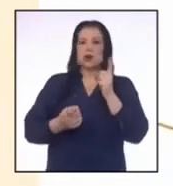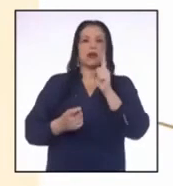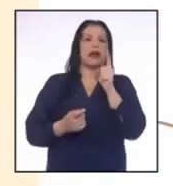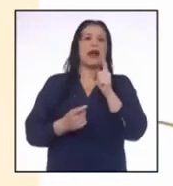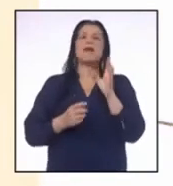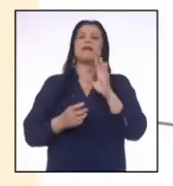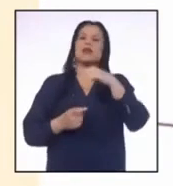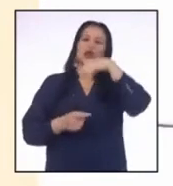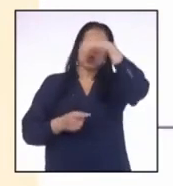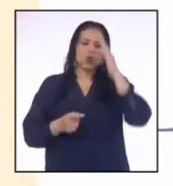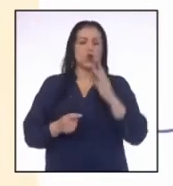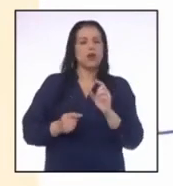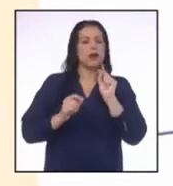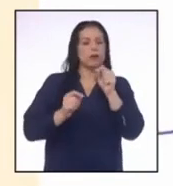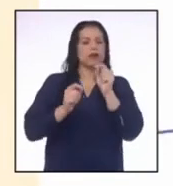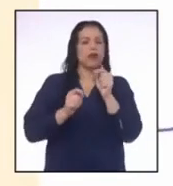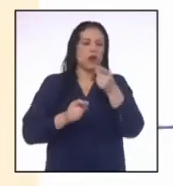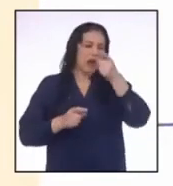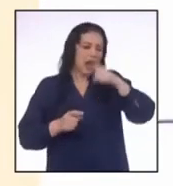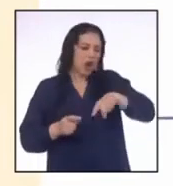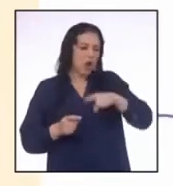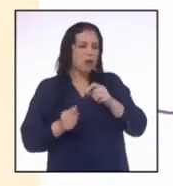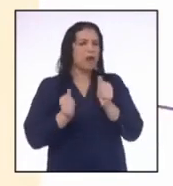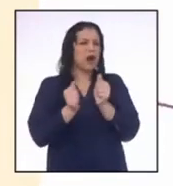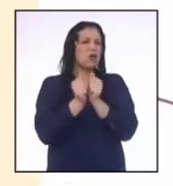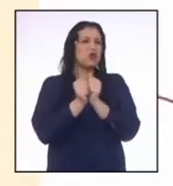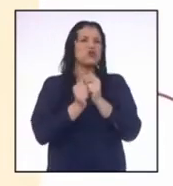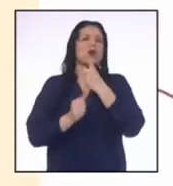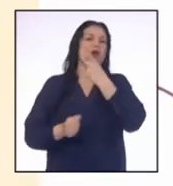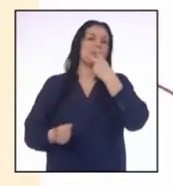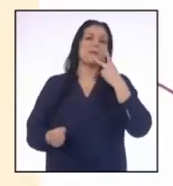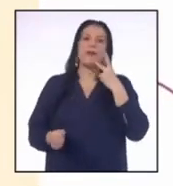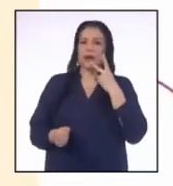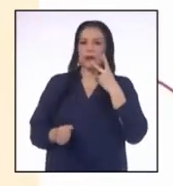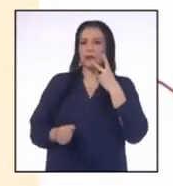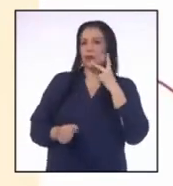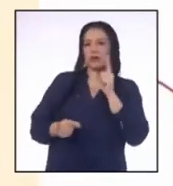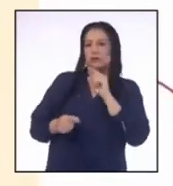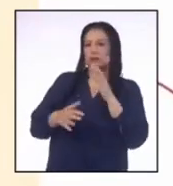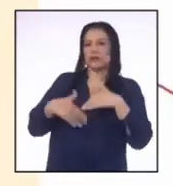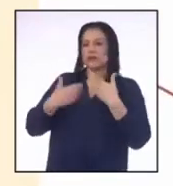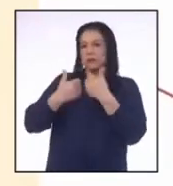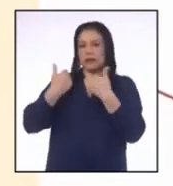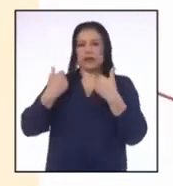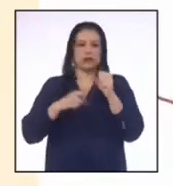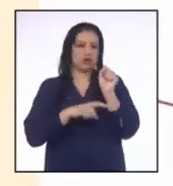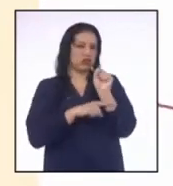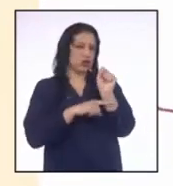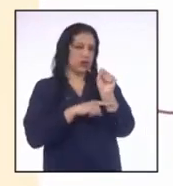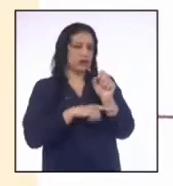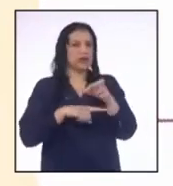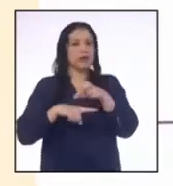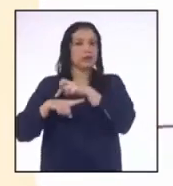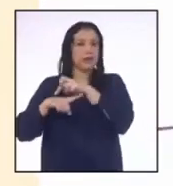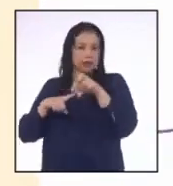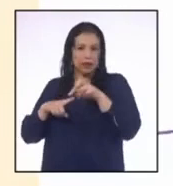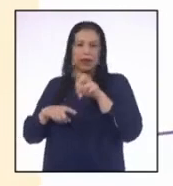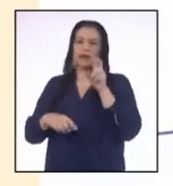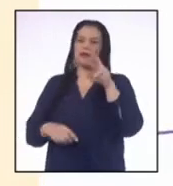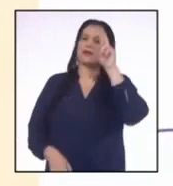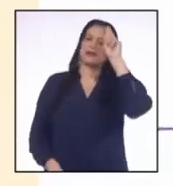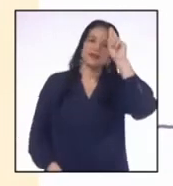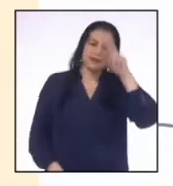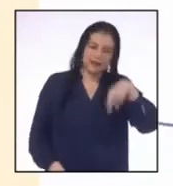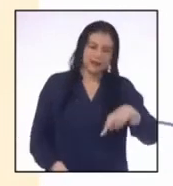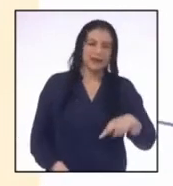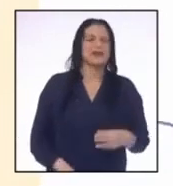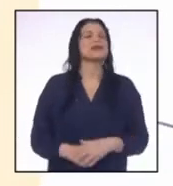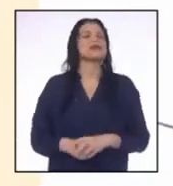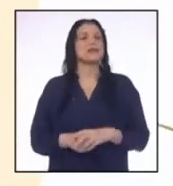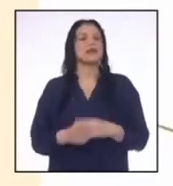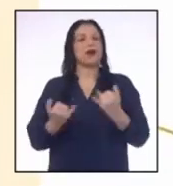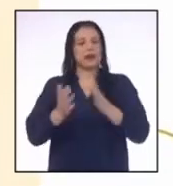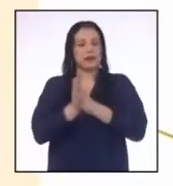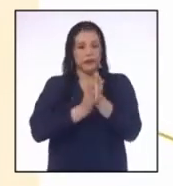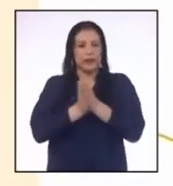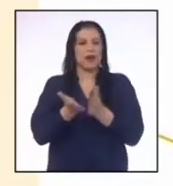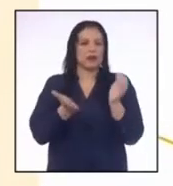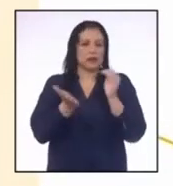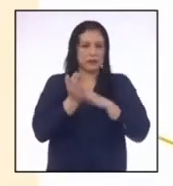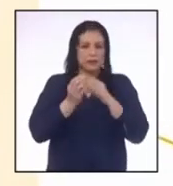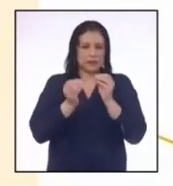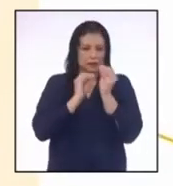coma justo antes de un verbo. No hay razón ninguna para separar el sujeto del predicado. Tienes razón. Ya, ahora sí. A